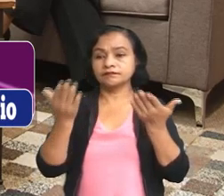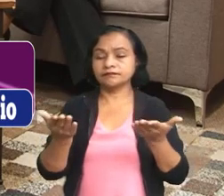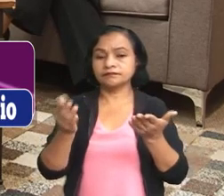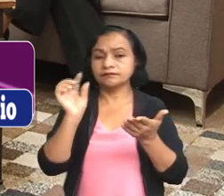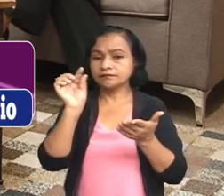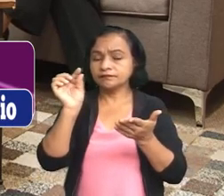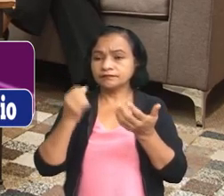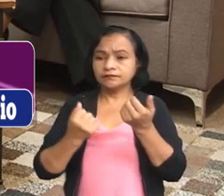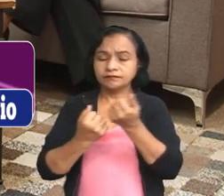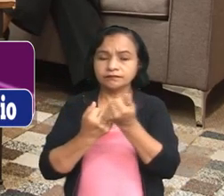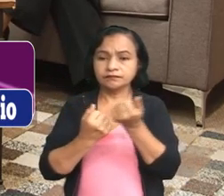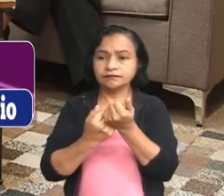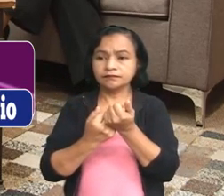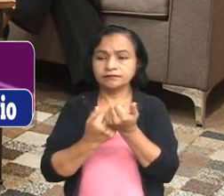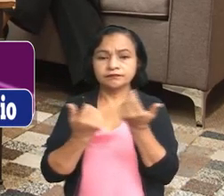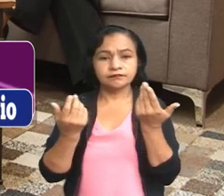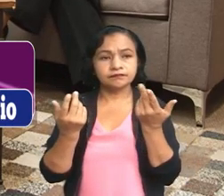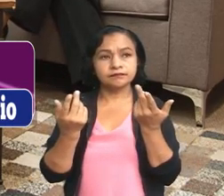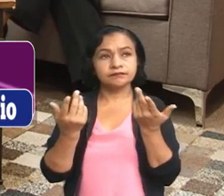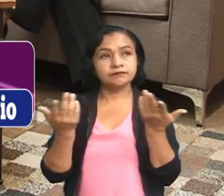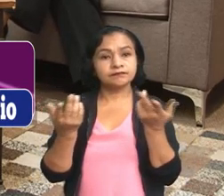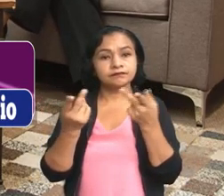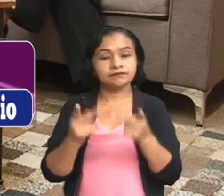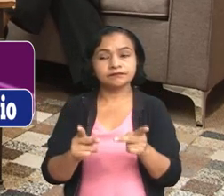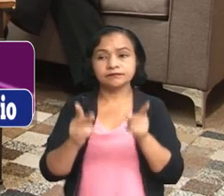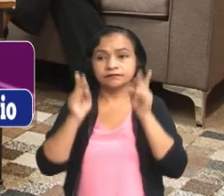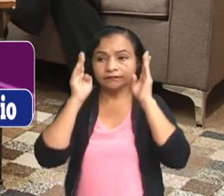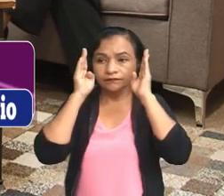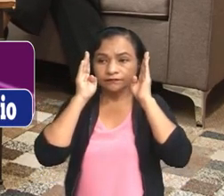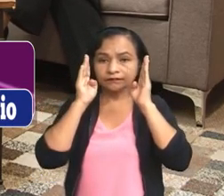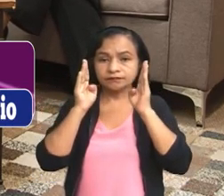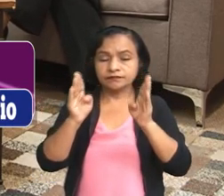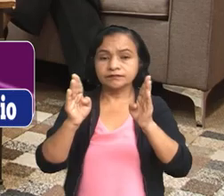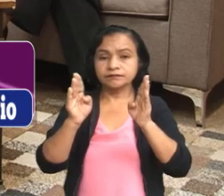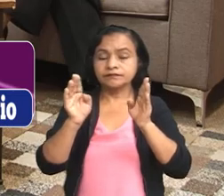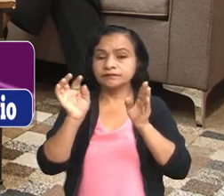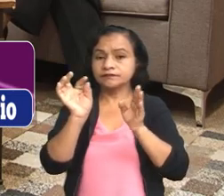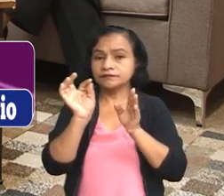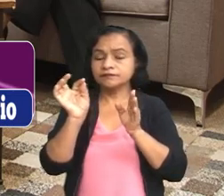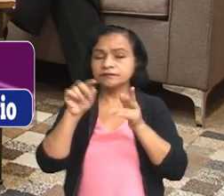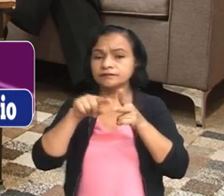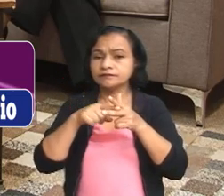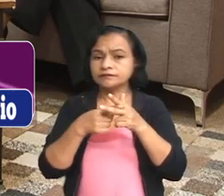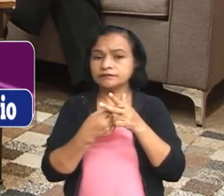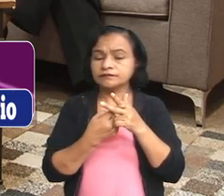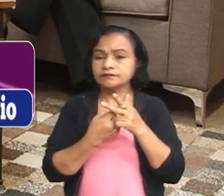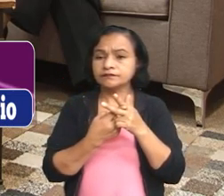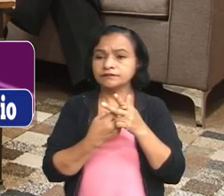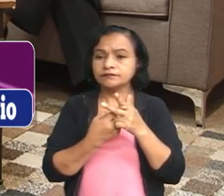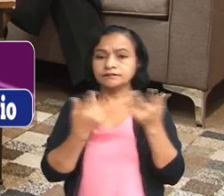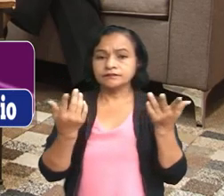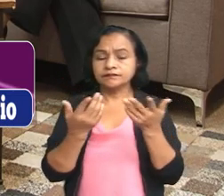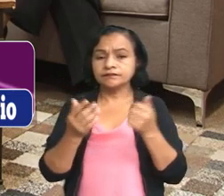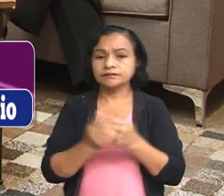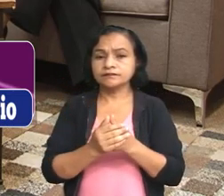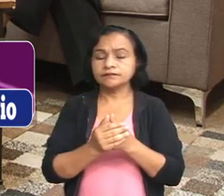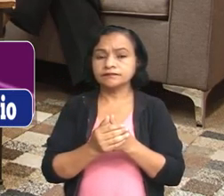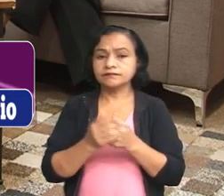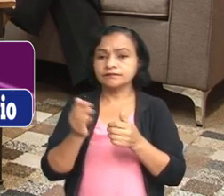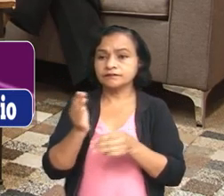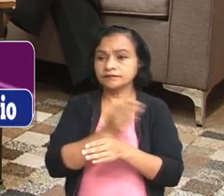un poquito sobre lo mismo, pero enfocar ligeramente el origen, ¿verdad? Esto tiene